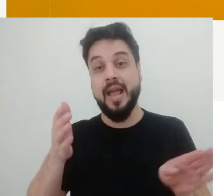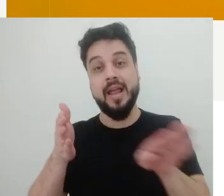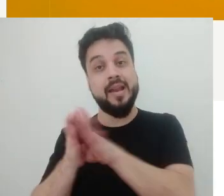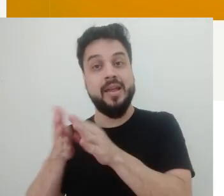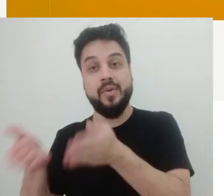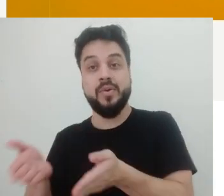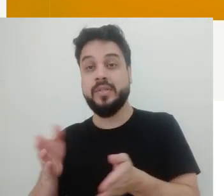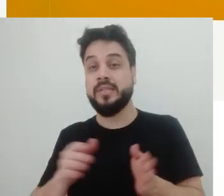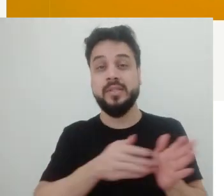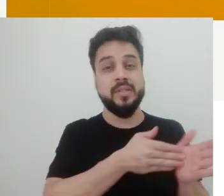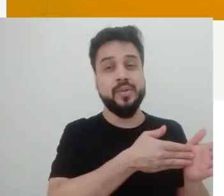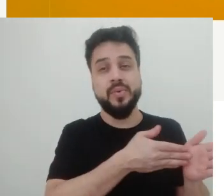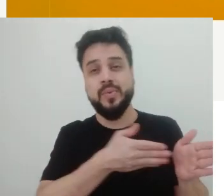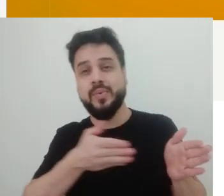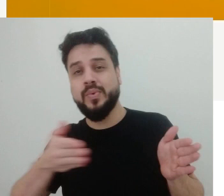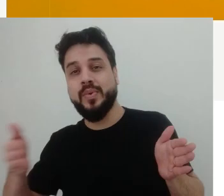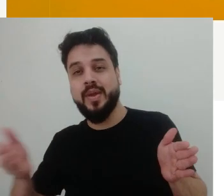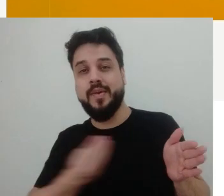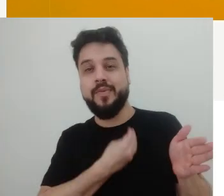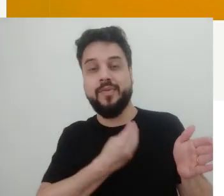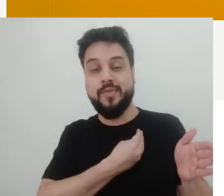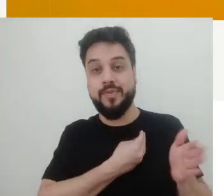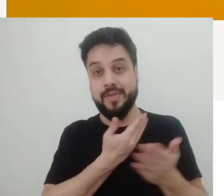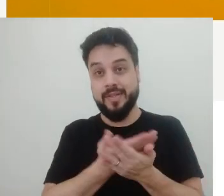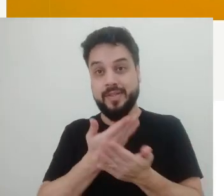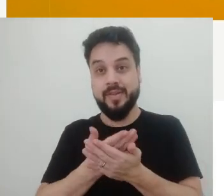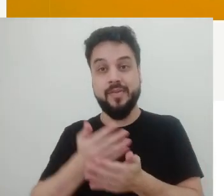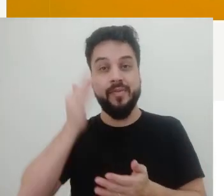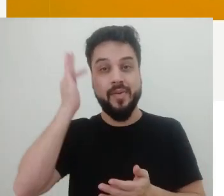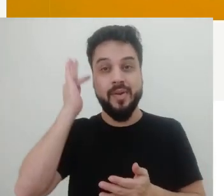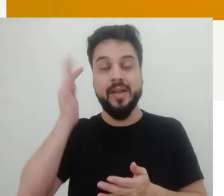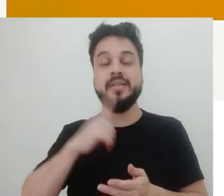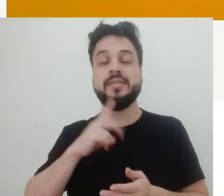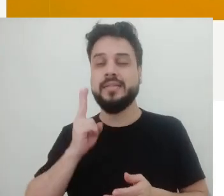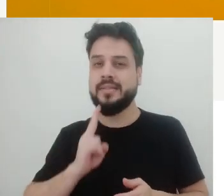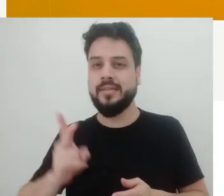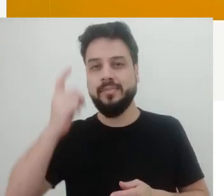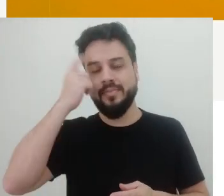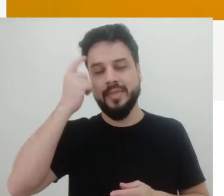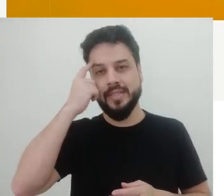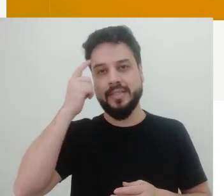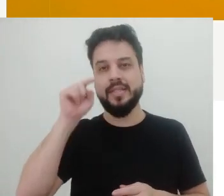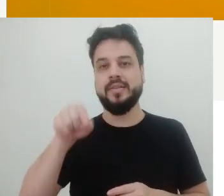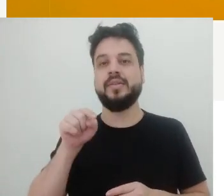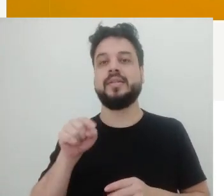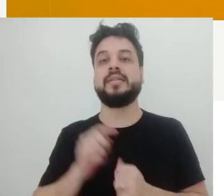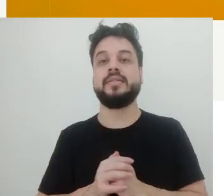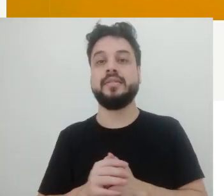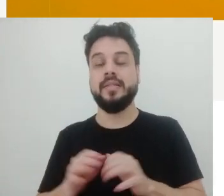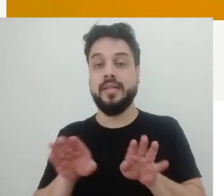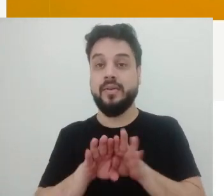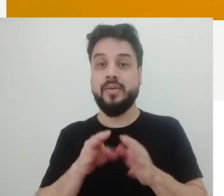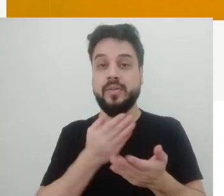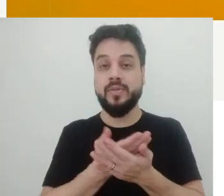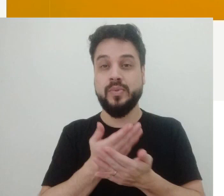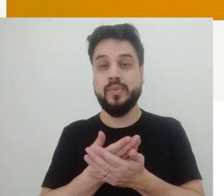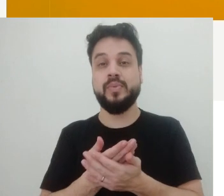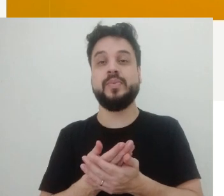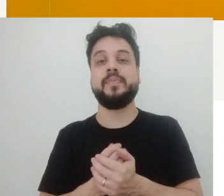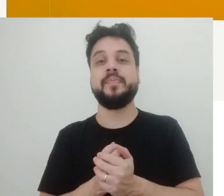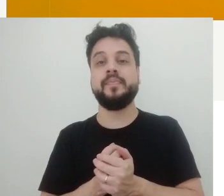antes de entrar a contarles un poco esta trayectoria, quiero ponerles 3 principios o 3